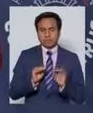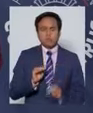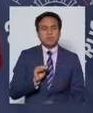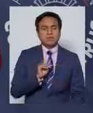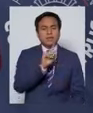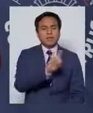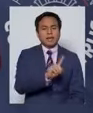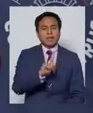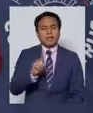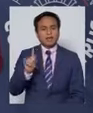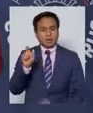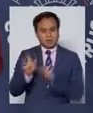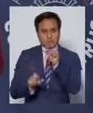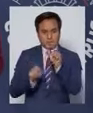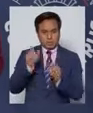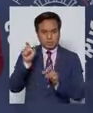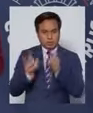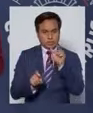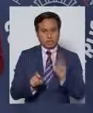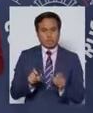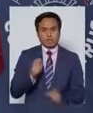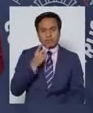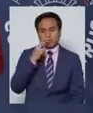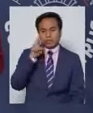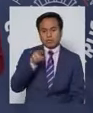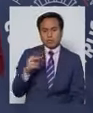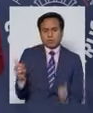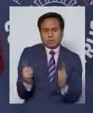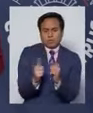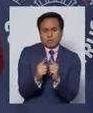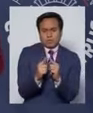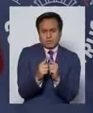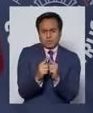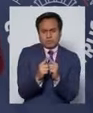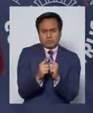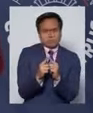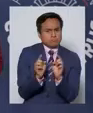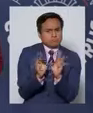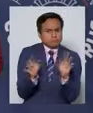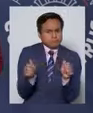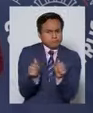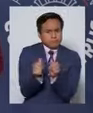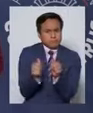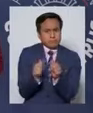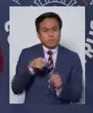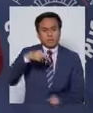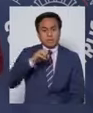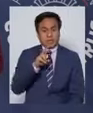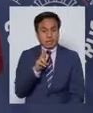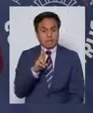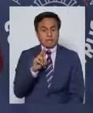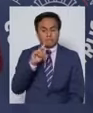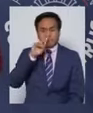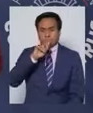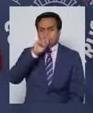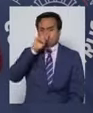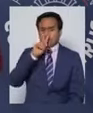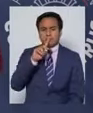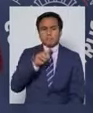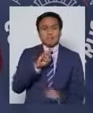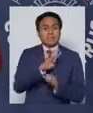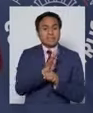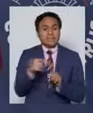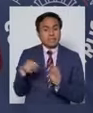cada persona que es considerada un contacto estrecho, si por medio de una PCR el resultado es negativo,